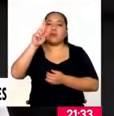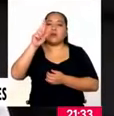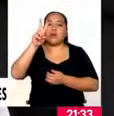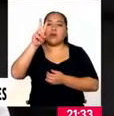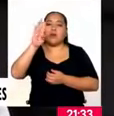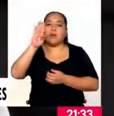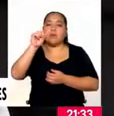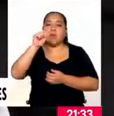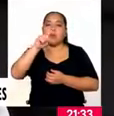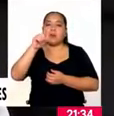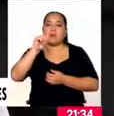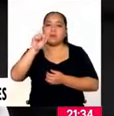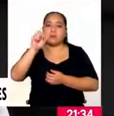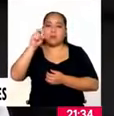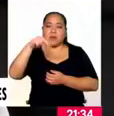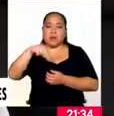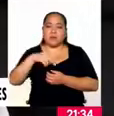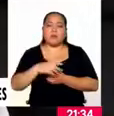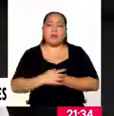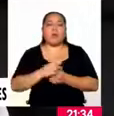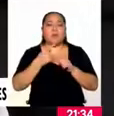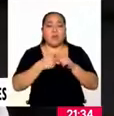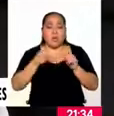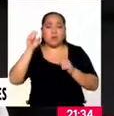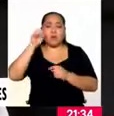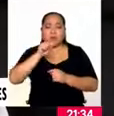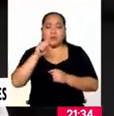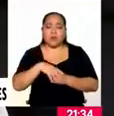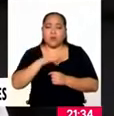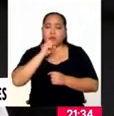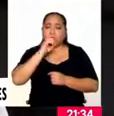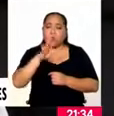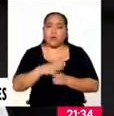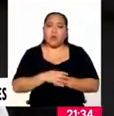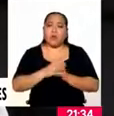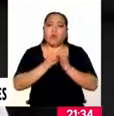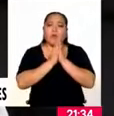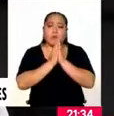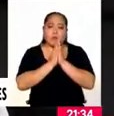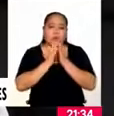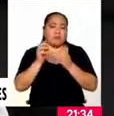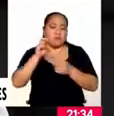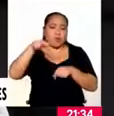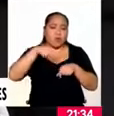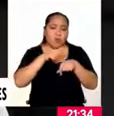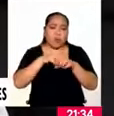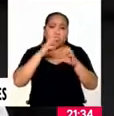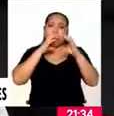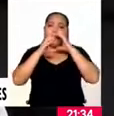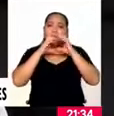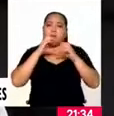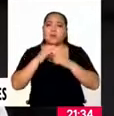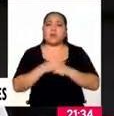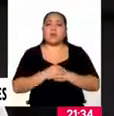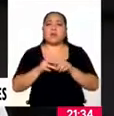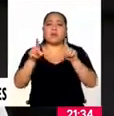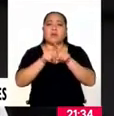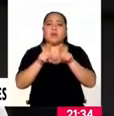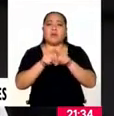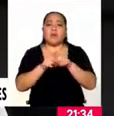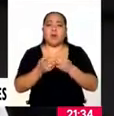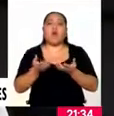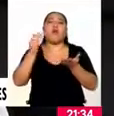cordial disposición a conversar y dialogar los temas de la agenda laboral. Asimismo, hago